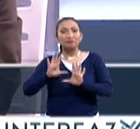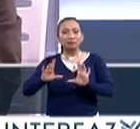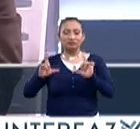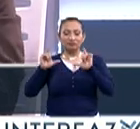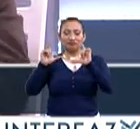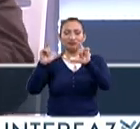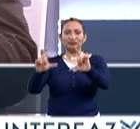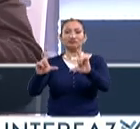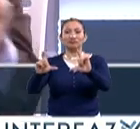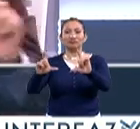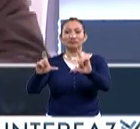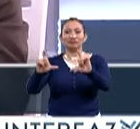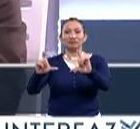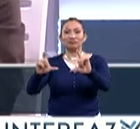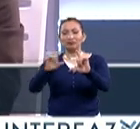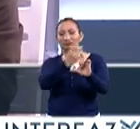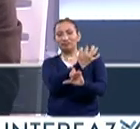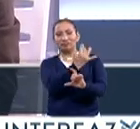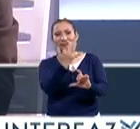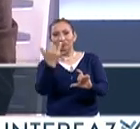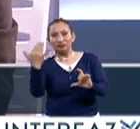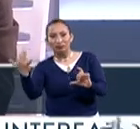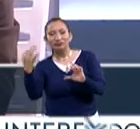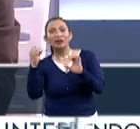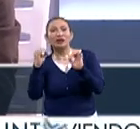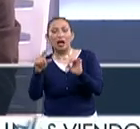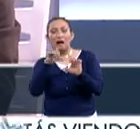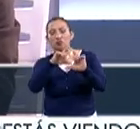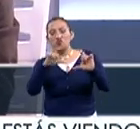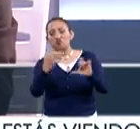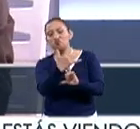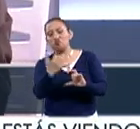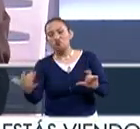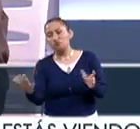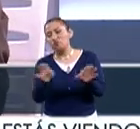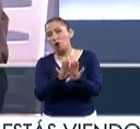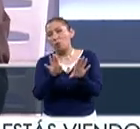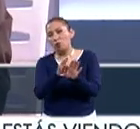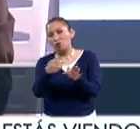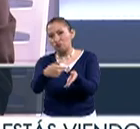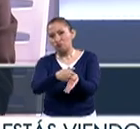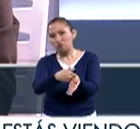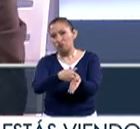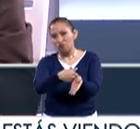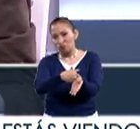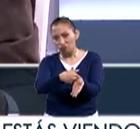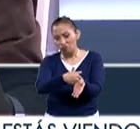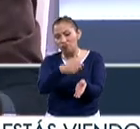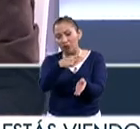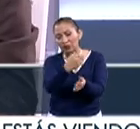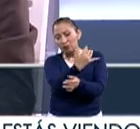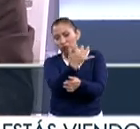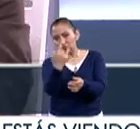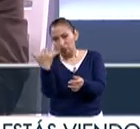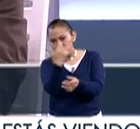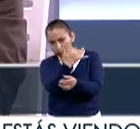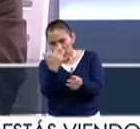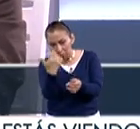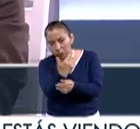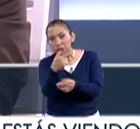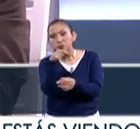ya el subtitulaje, ¿no? Que es un subtitulaje, digamos, oculto, ¿no? Este subtitulaje